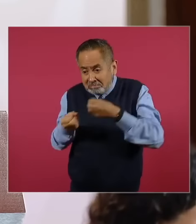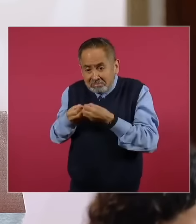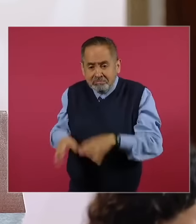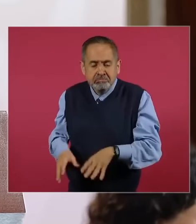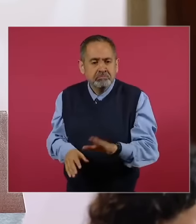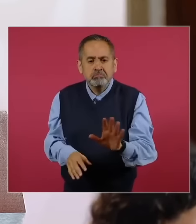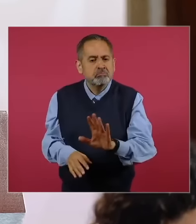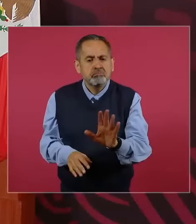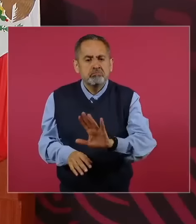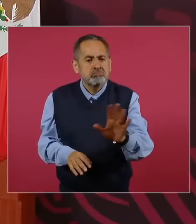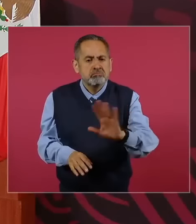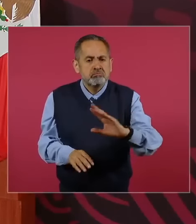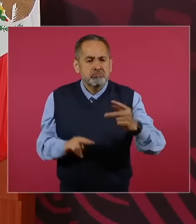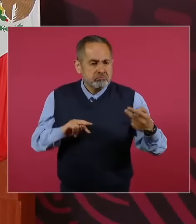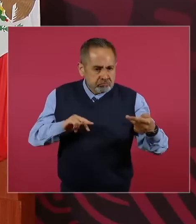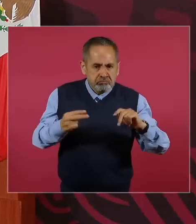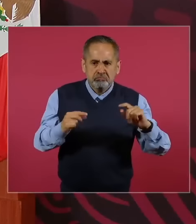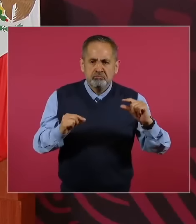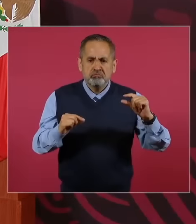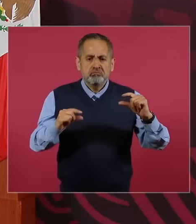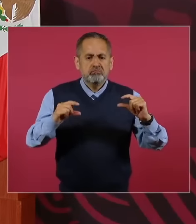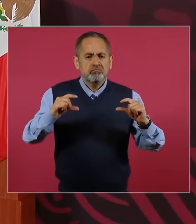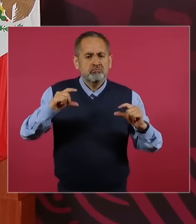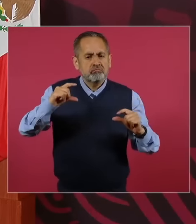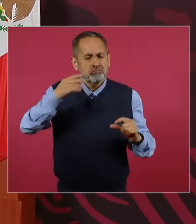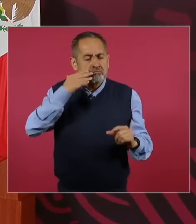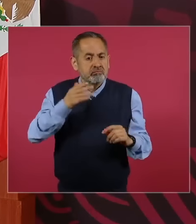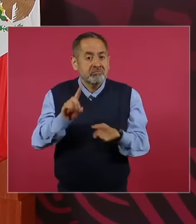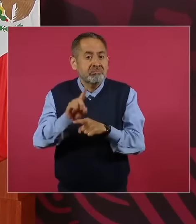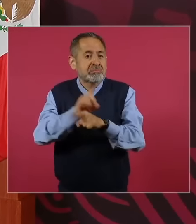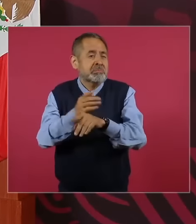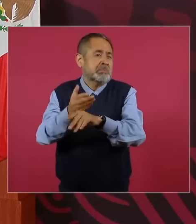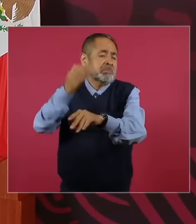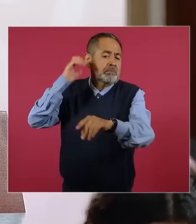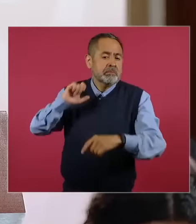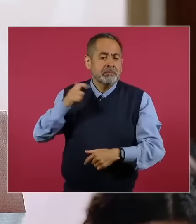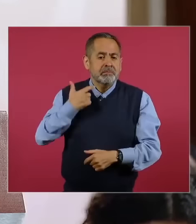desde los tiempos de Luis Echeverría.